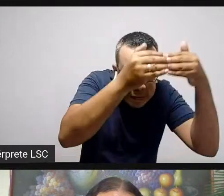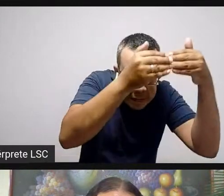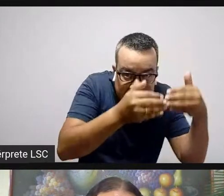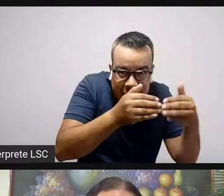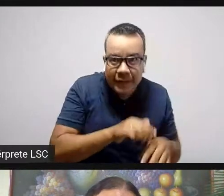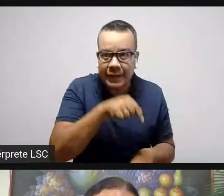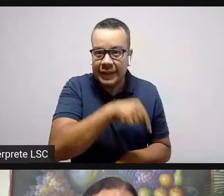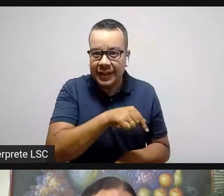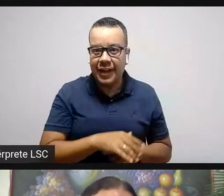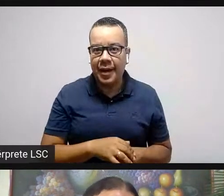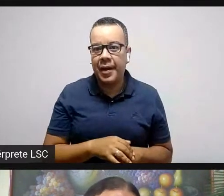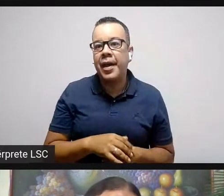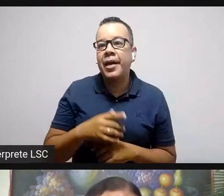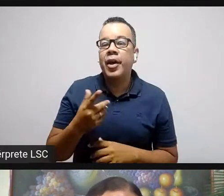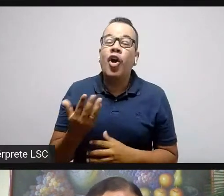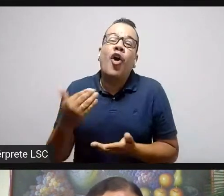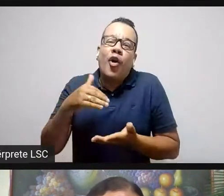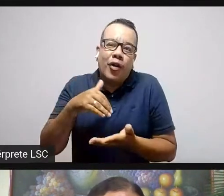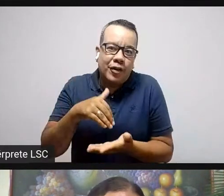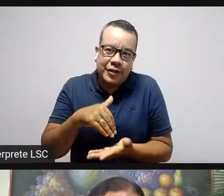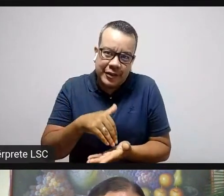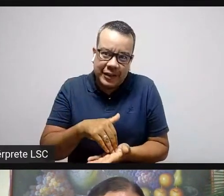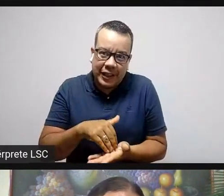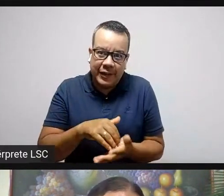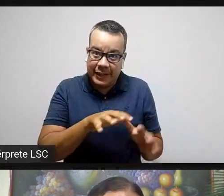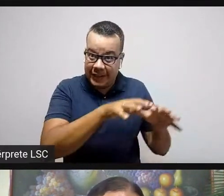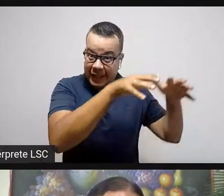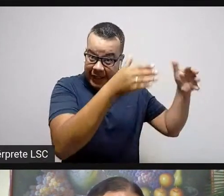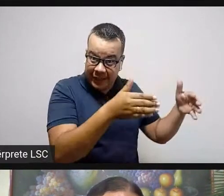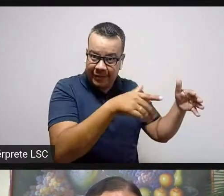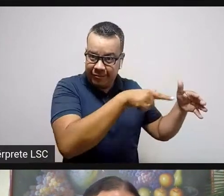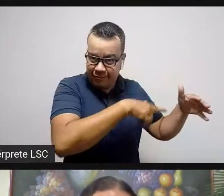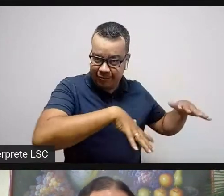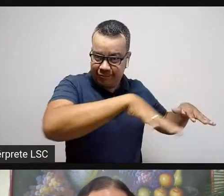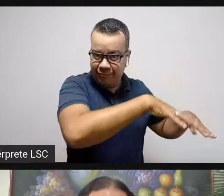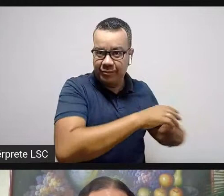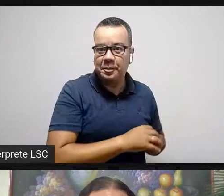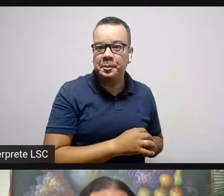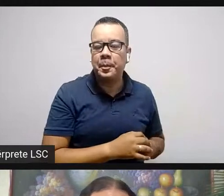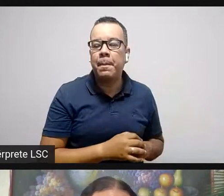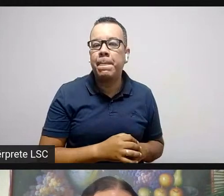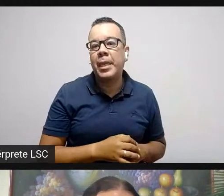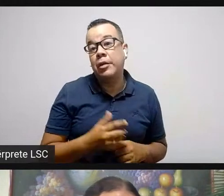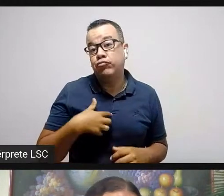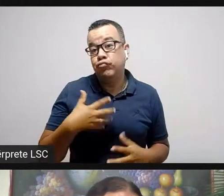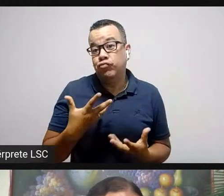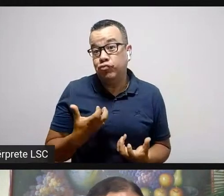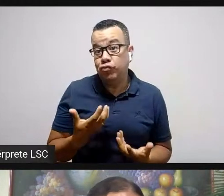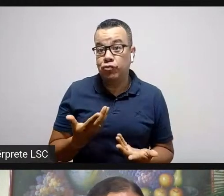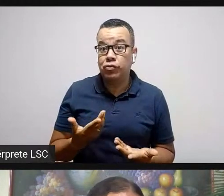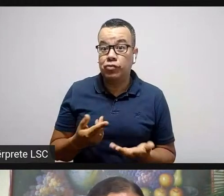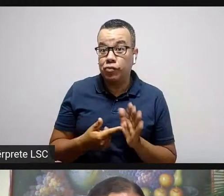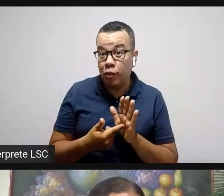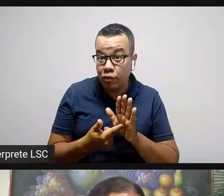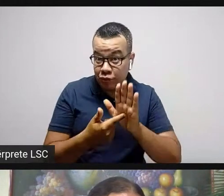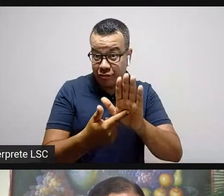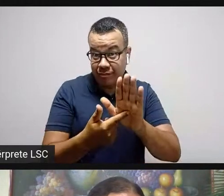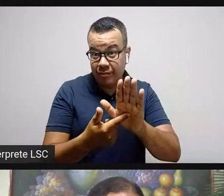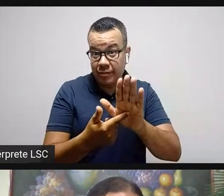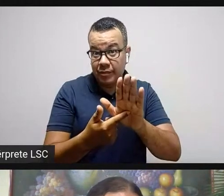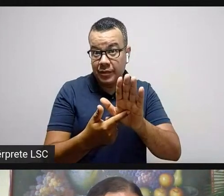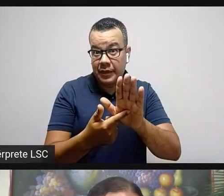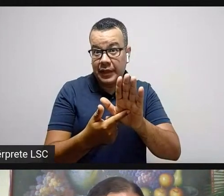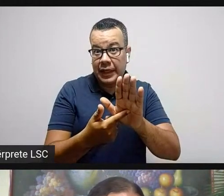ese espacio que se nos ha congregado. Quiero compartir con ustedes un trabajo escrito en pandemia.